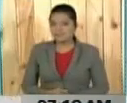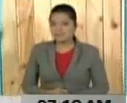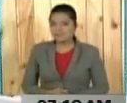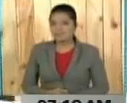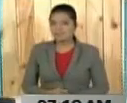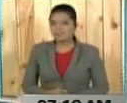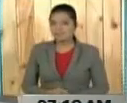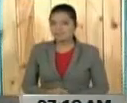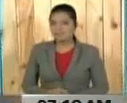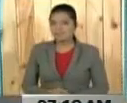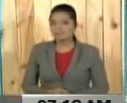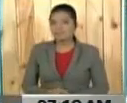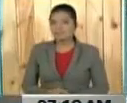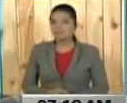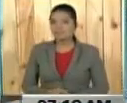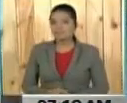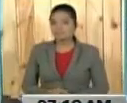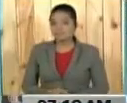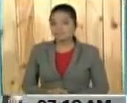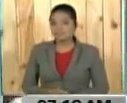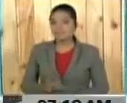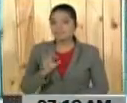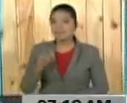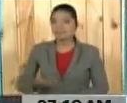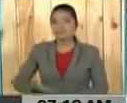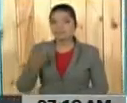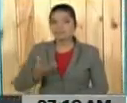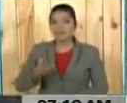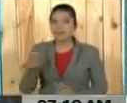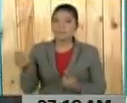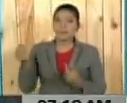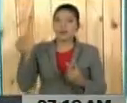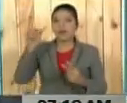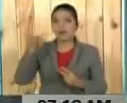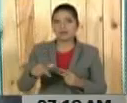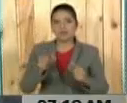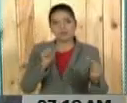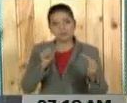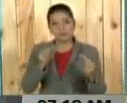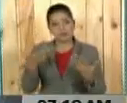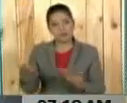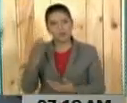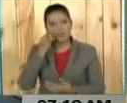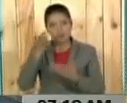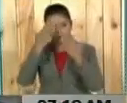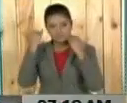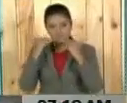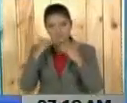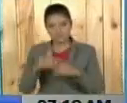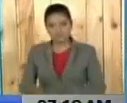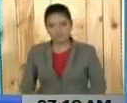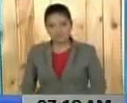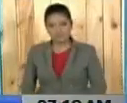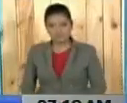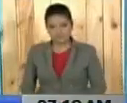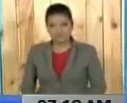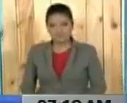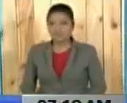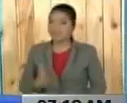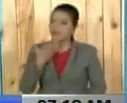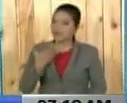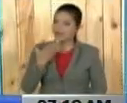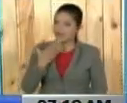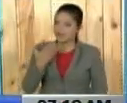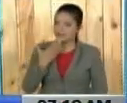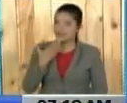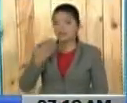de manera muy importante, enriquecer esta conversación que tenemos con Mariclen Estelí. Adelante, José Manuel. Gracias,